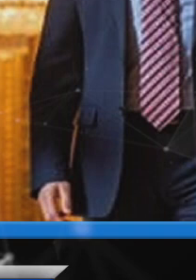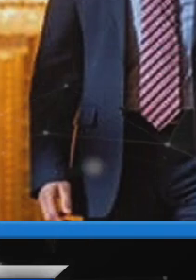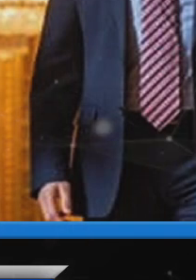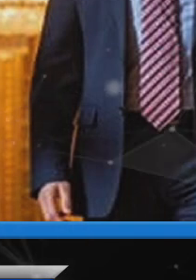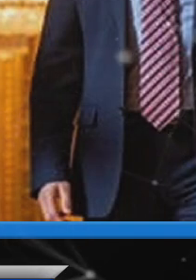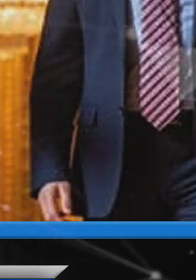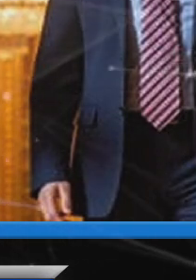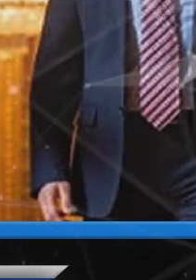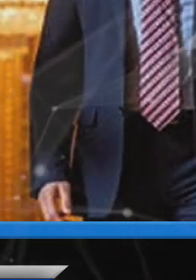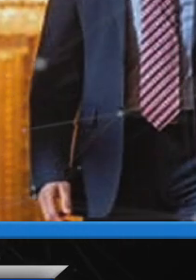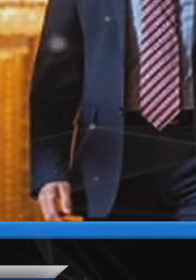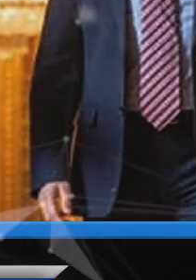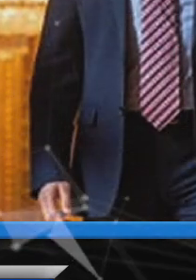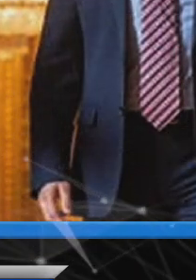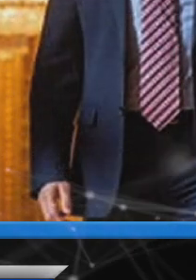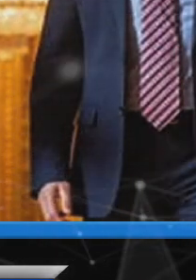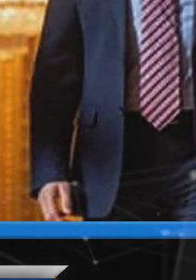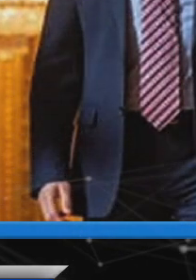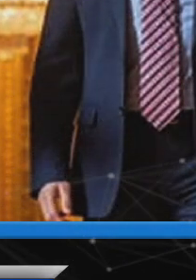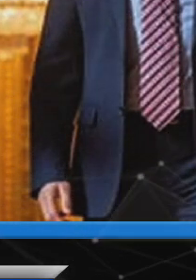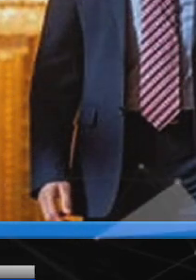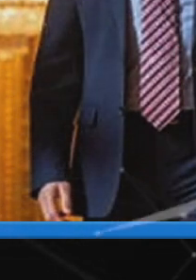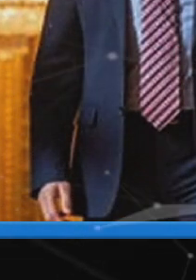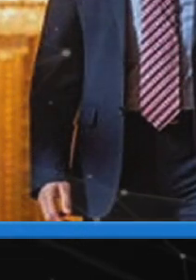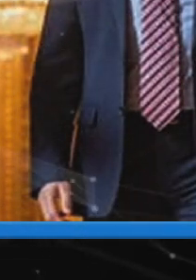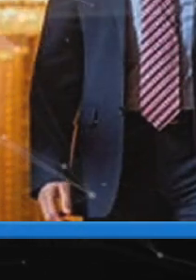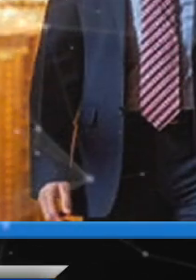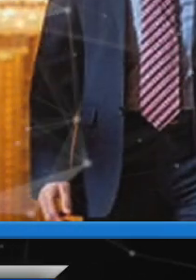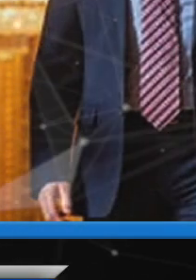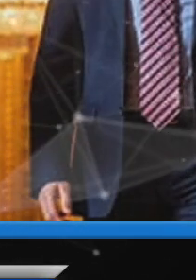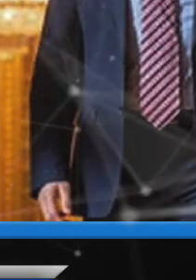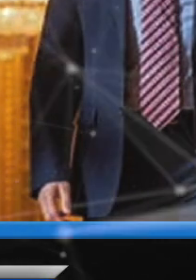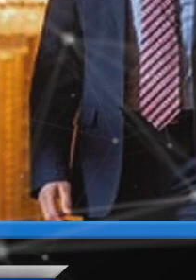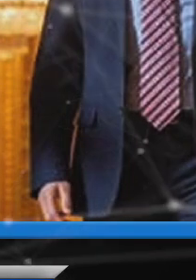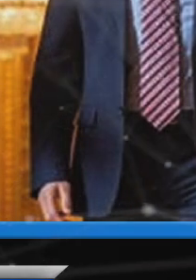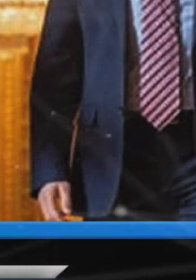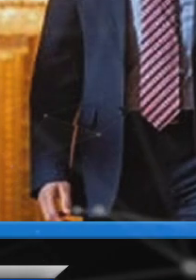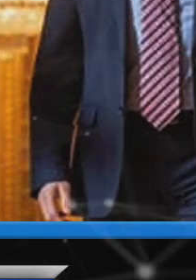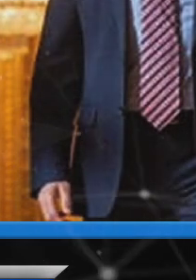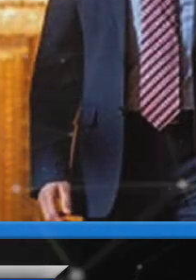La conferencia del presidente Andrés Manuel López Obrador en 5 minutos o menos.